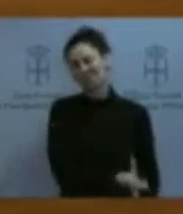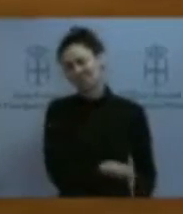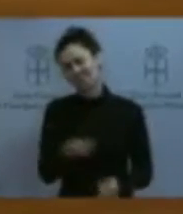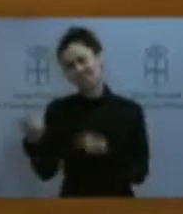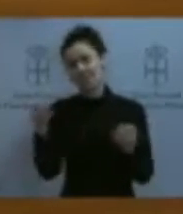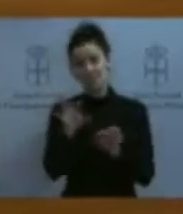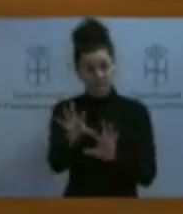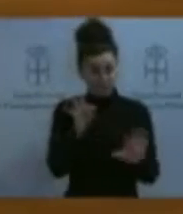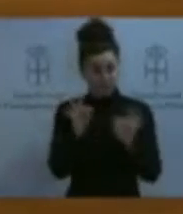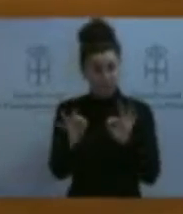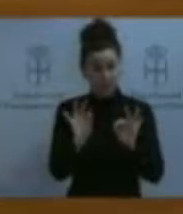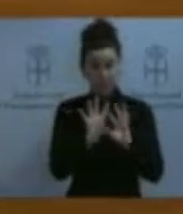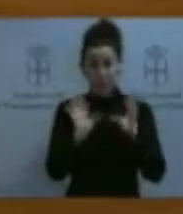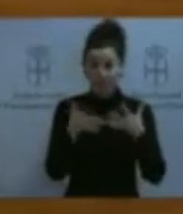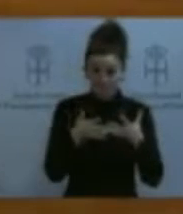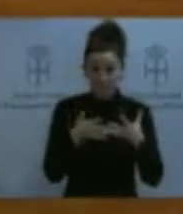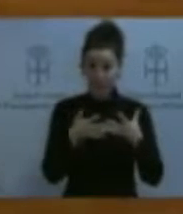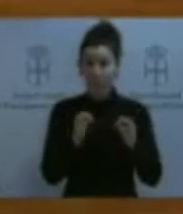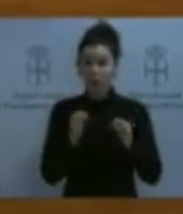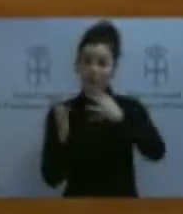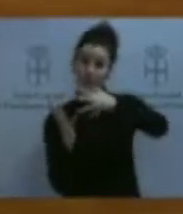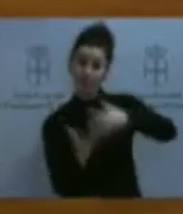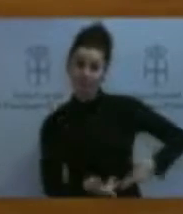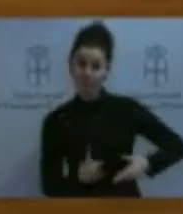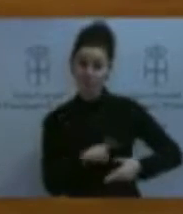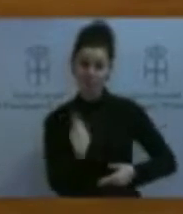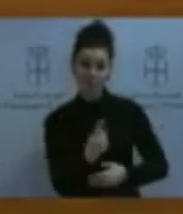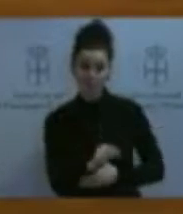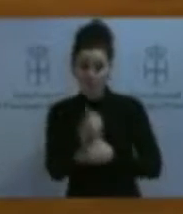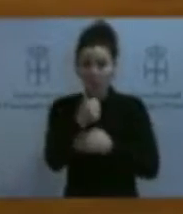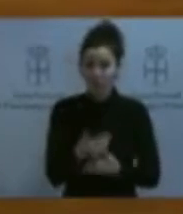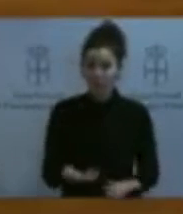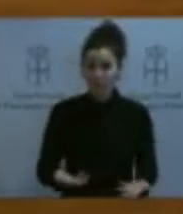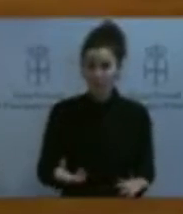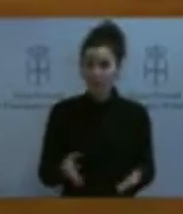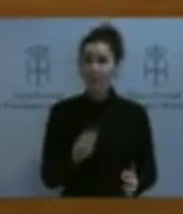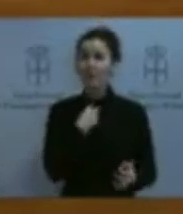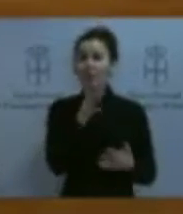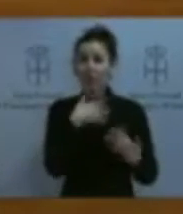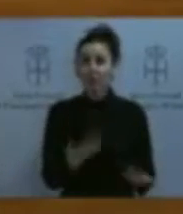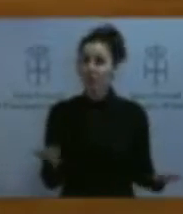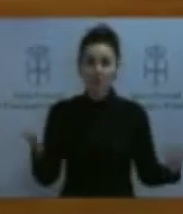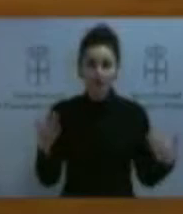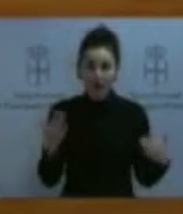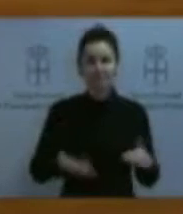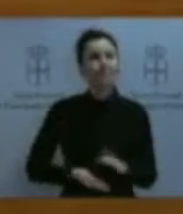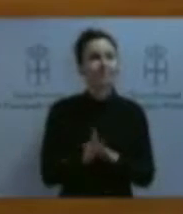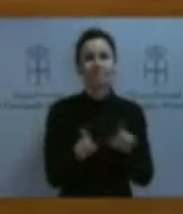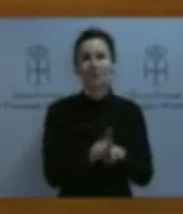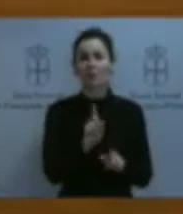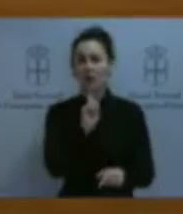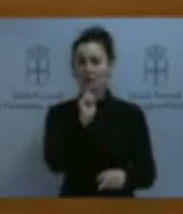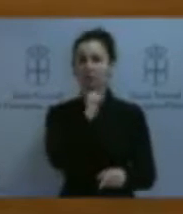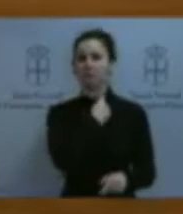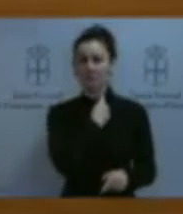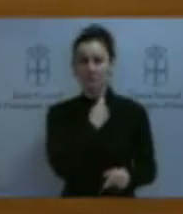censo que hemos aprobado y que eso permita que quien no tiene voz ahora y sigue sin tener voz con la ley que se plantea, pues puedan tener voz, ¿no?